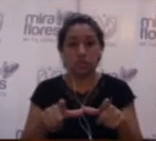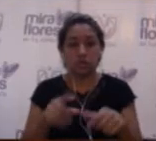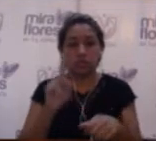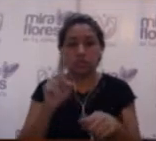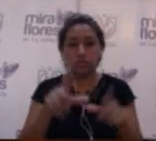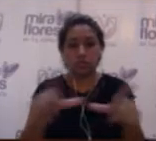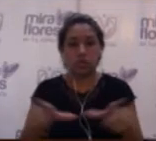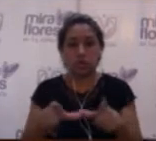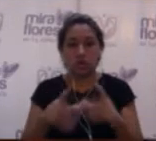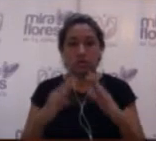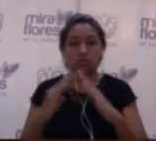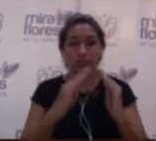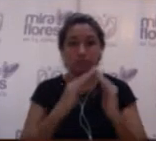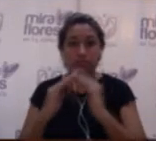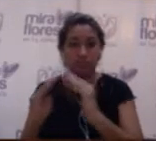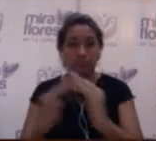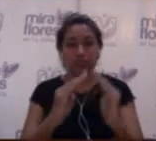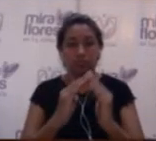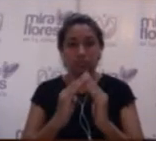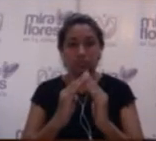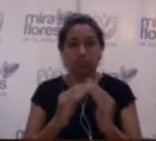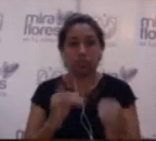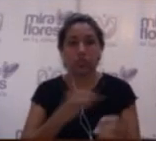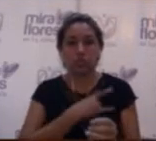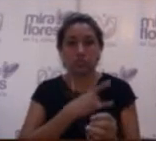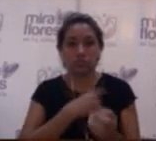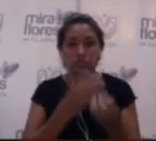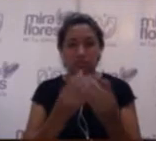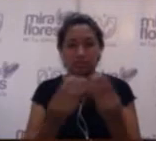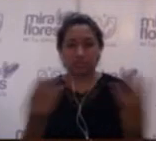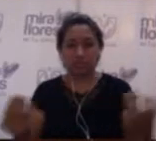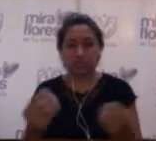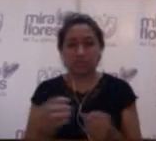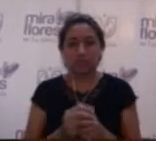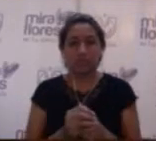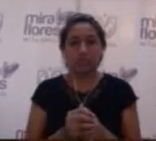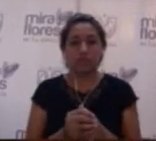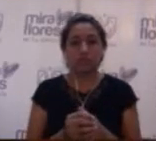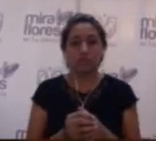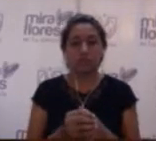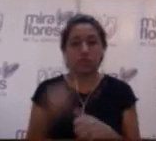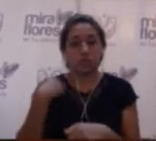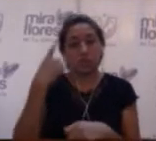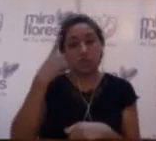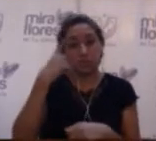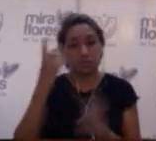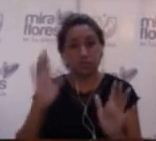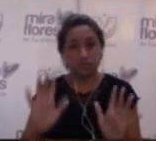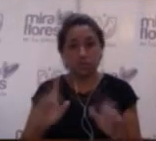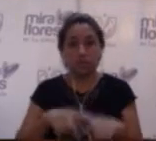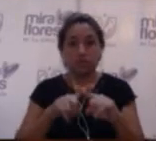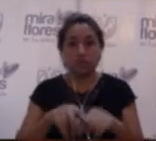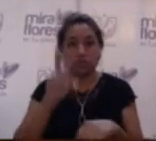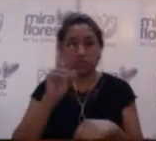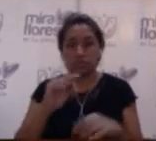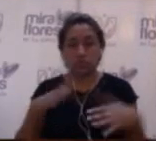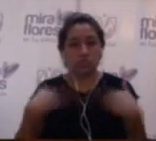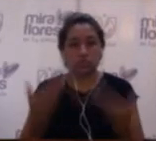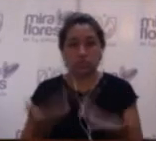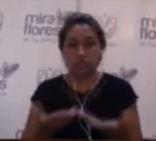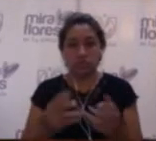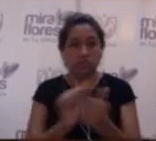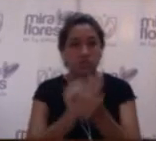viviendas unifamiliares y edificios multifamiliares, por lo cual no procede el cambio a